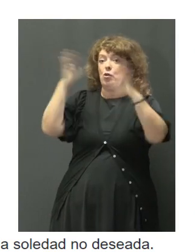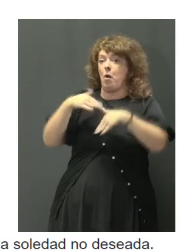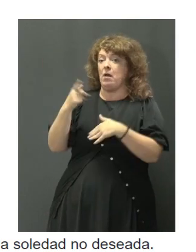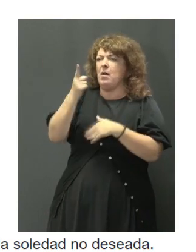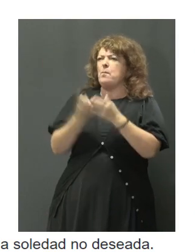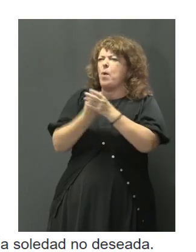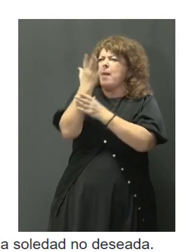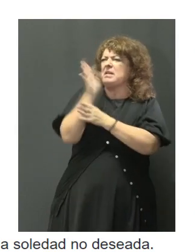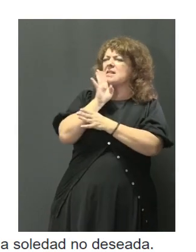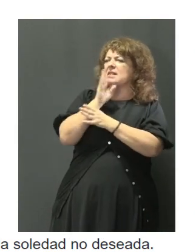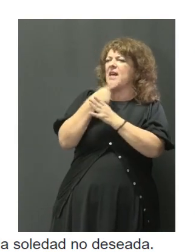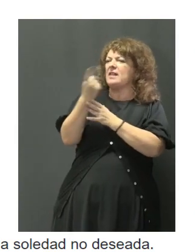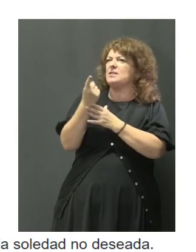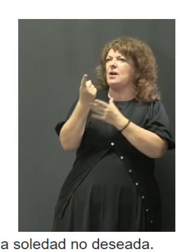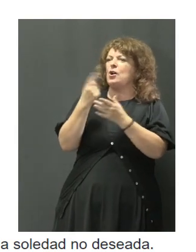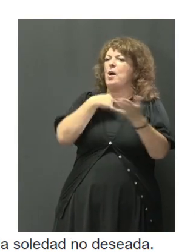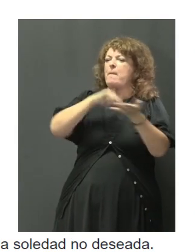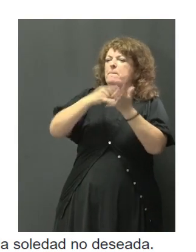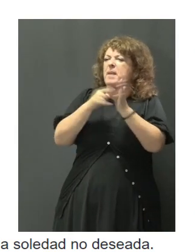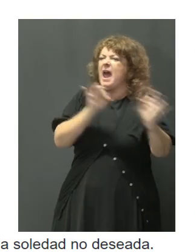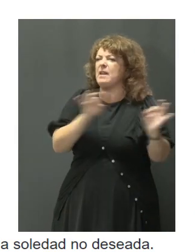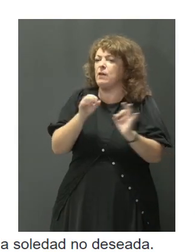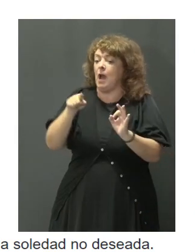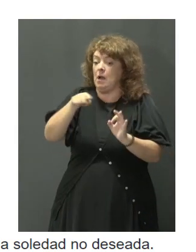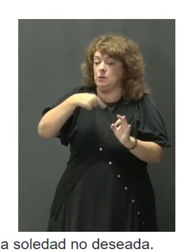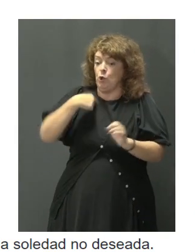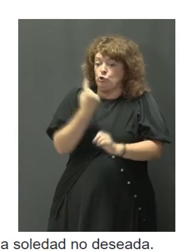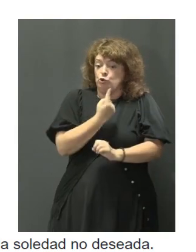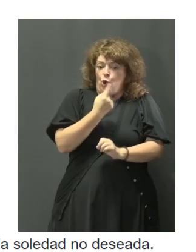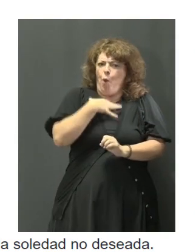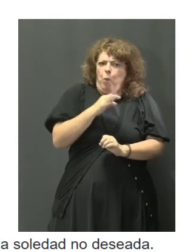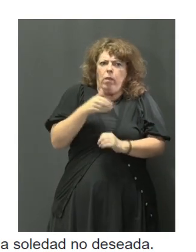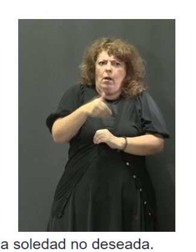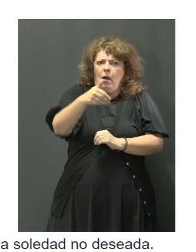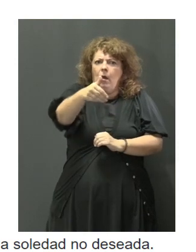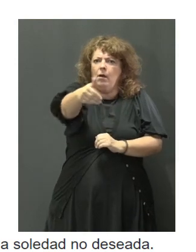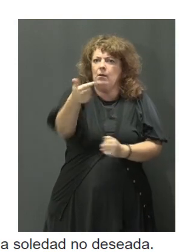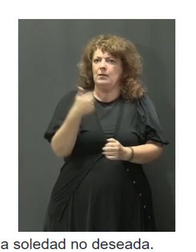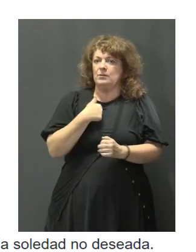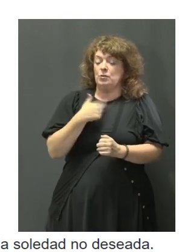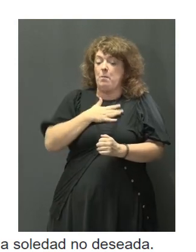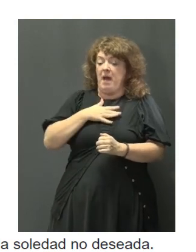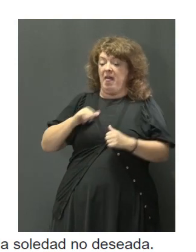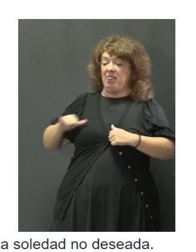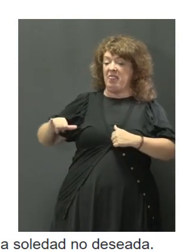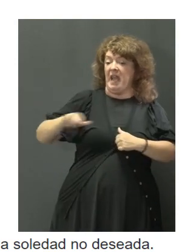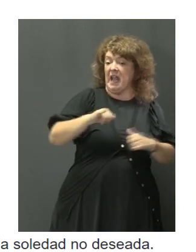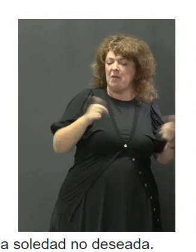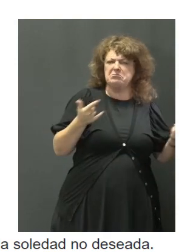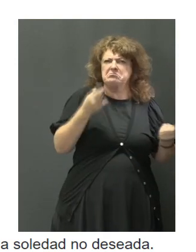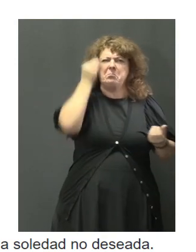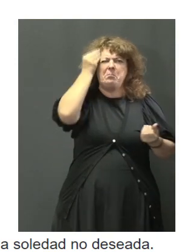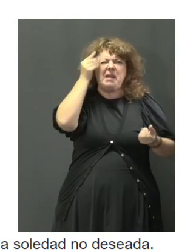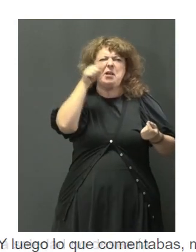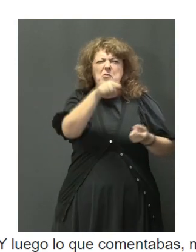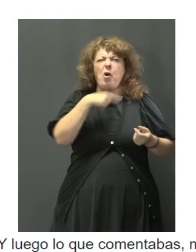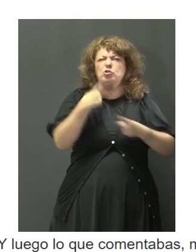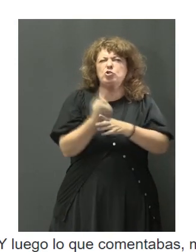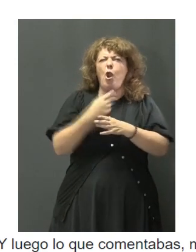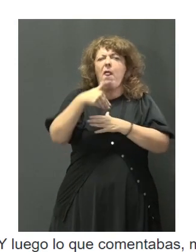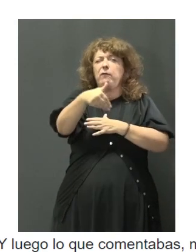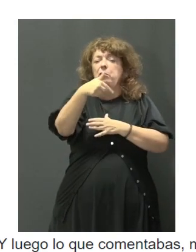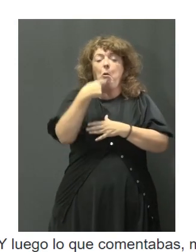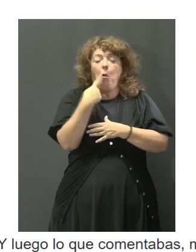mesa antes se dijo, no solemos planificar que esto nos puede ocurrir, ¿no? Yo directamente, la gente más cercana no se plantea el problema de la